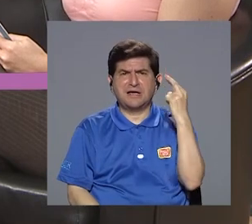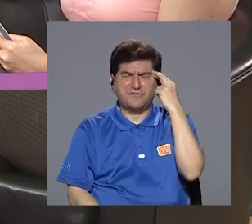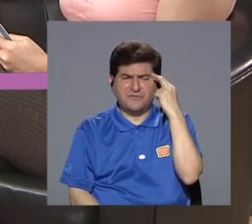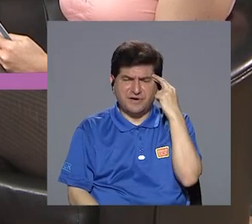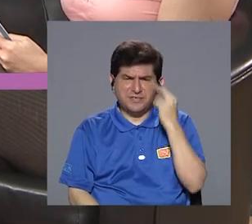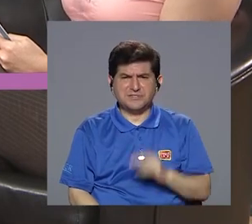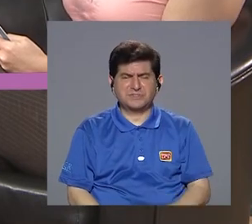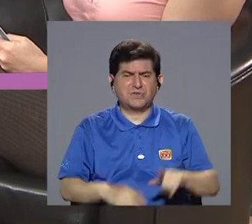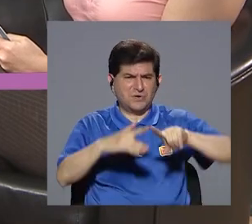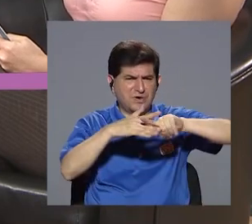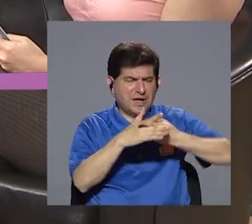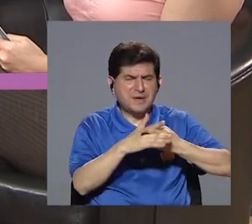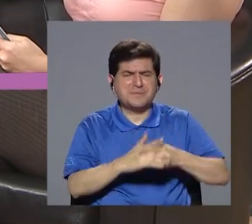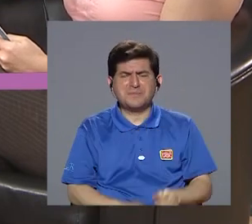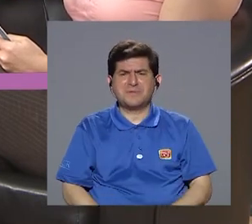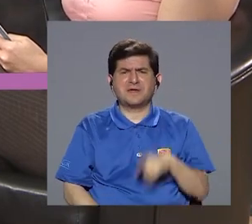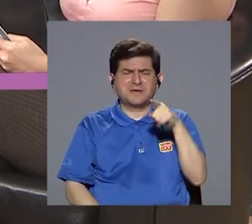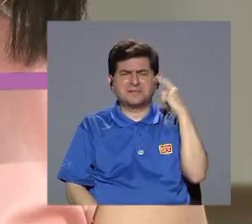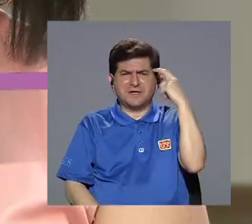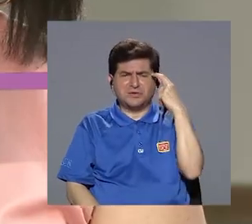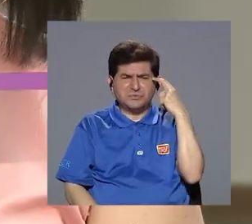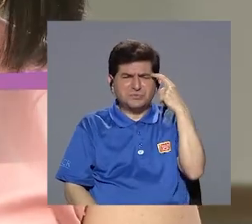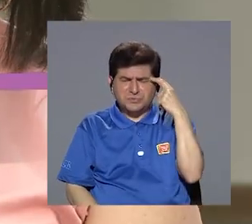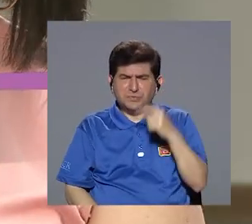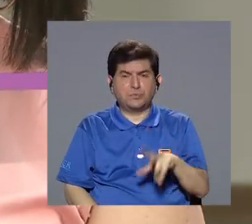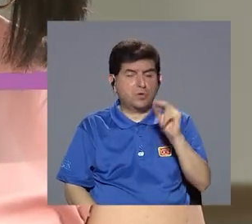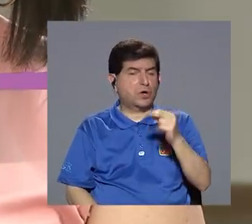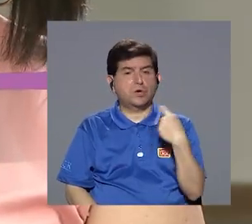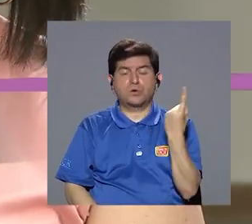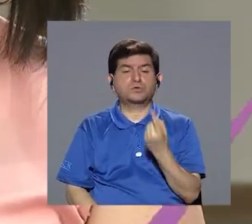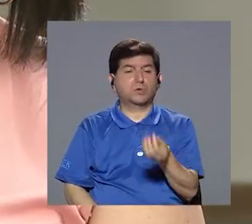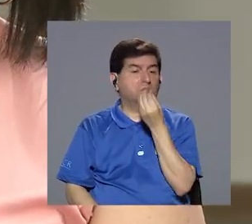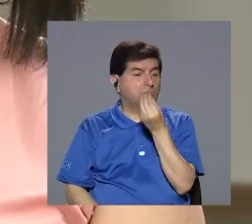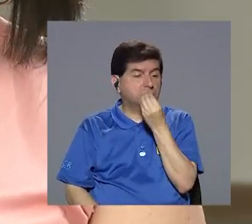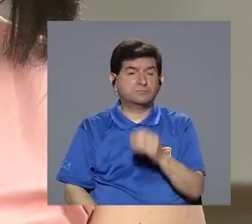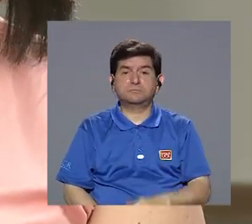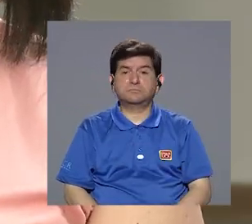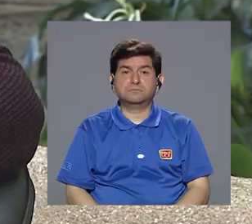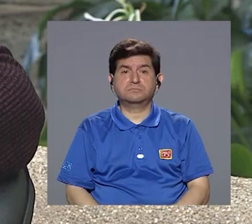razón detrás del por qué se empieza con esta obsesión, que no sea necesariamente lo alimenticio?